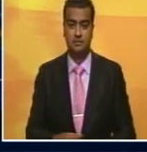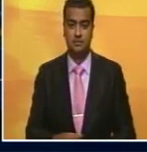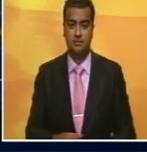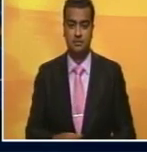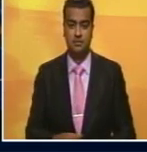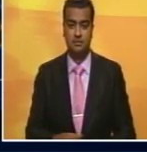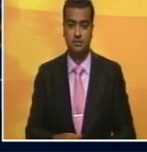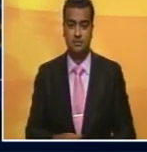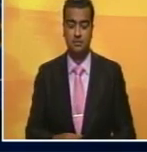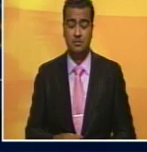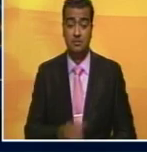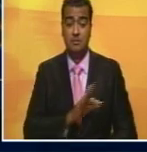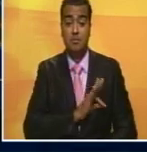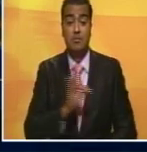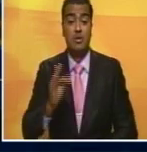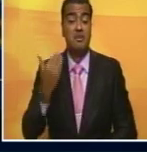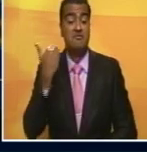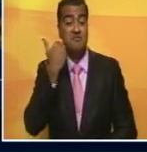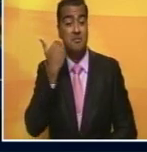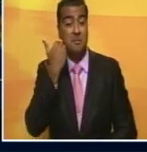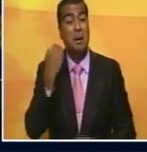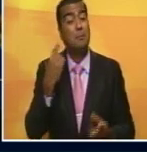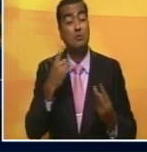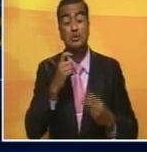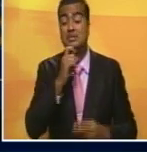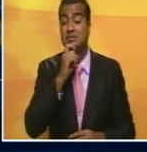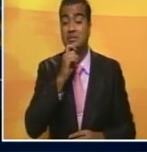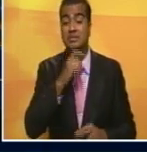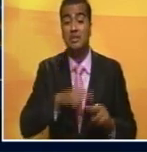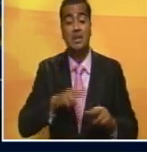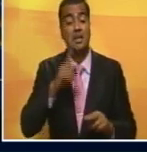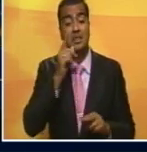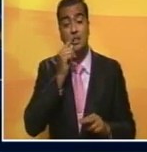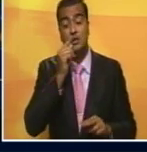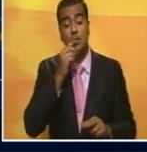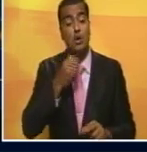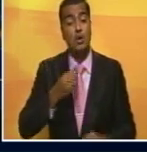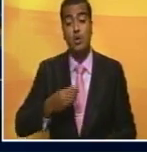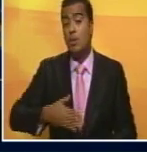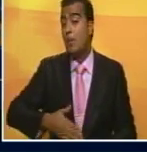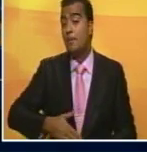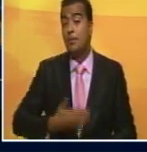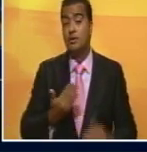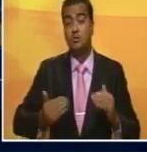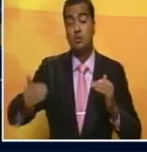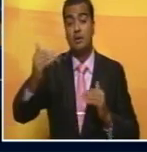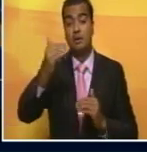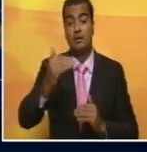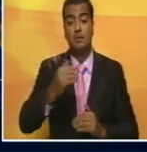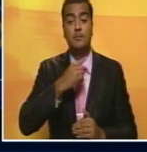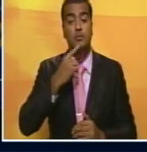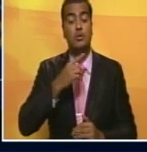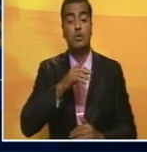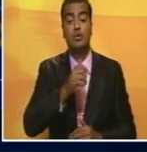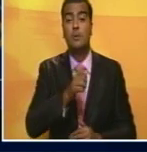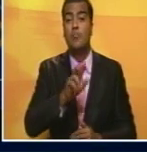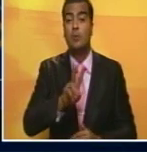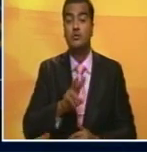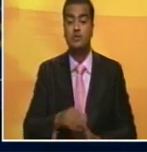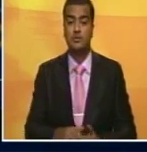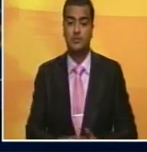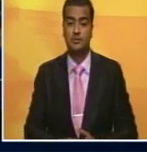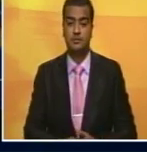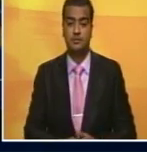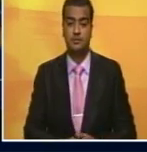sepsis, que es por infecciones severas, las cuales el niño no está en capacidad de superarlas, fallecieron 12.